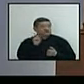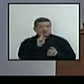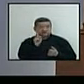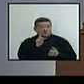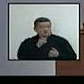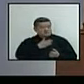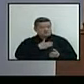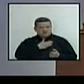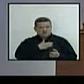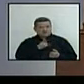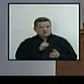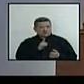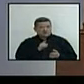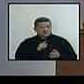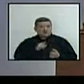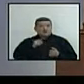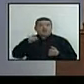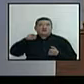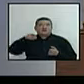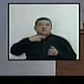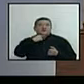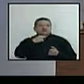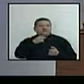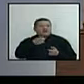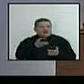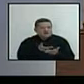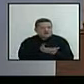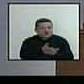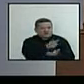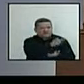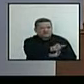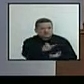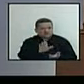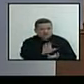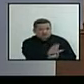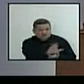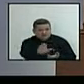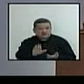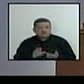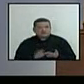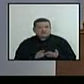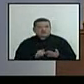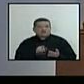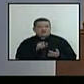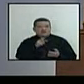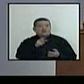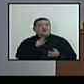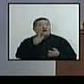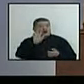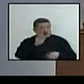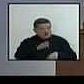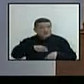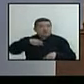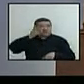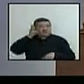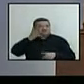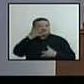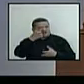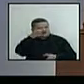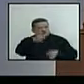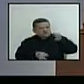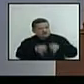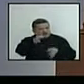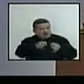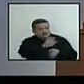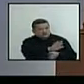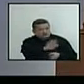mí, sino por vosotros. Ahora va a ser juzgado el mundo. Ahora el